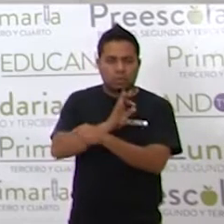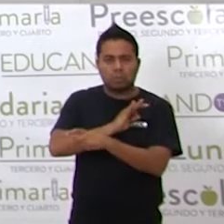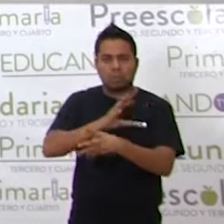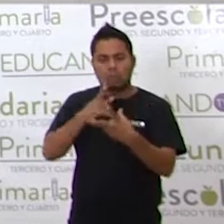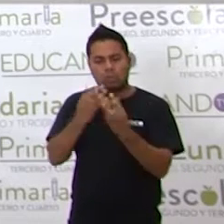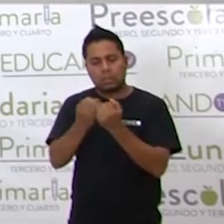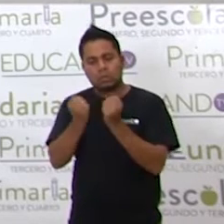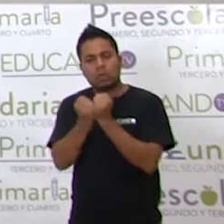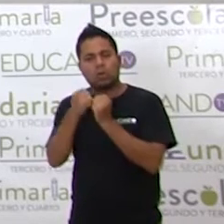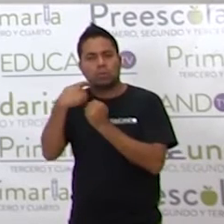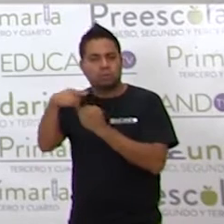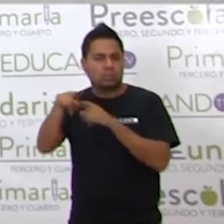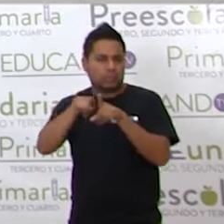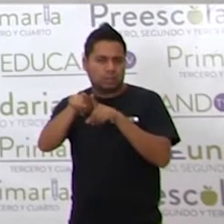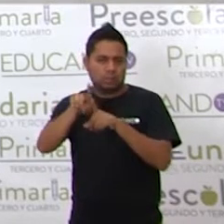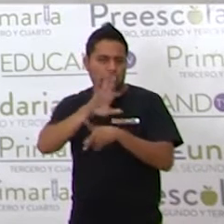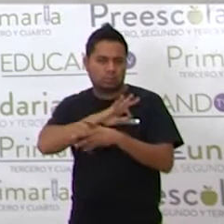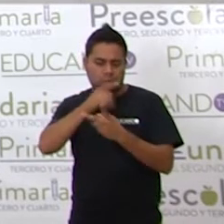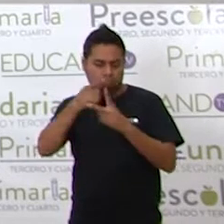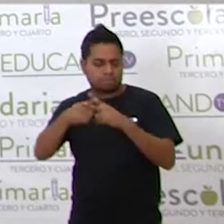tus hermanos. Muy bien.